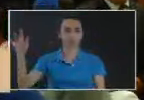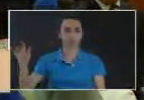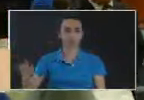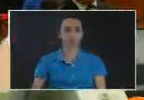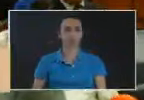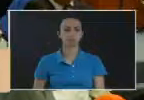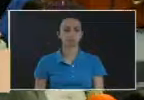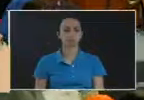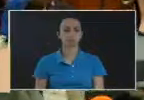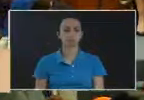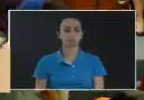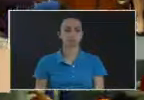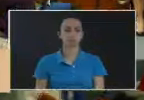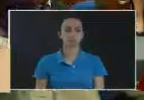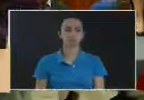Has dejado de servir